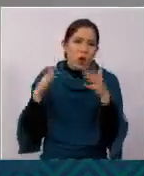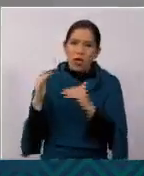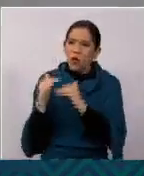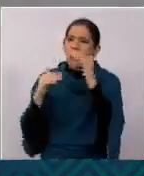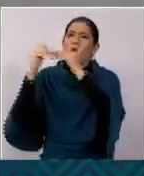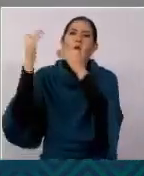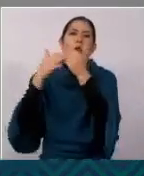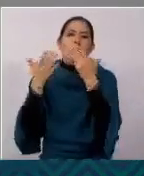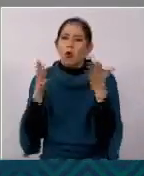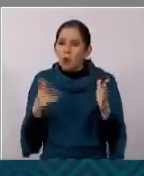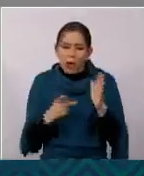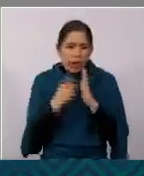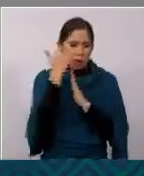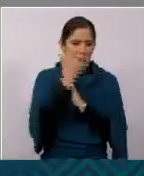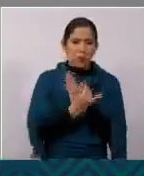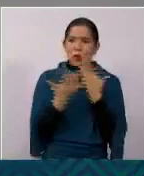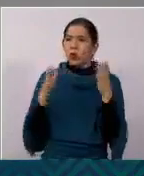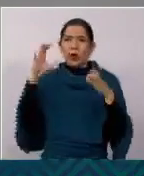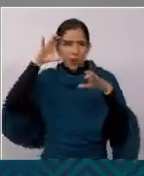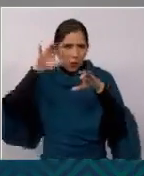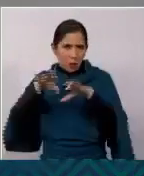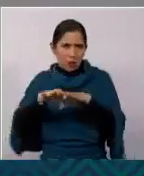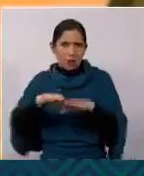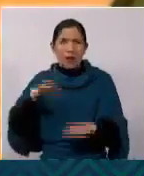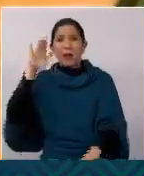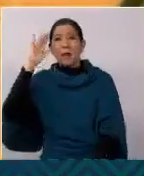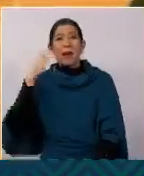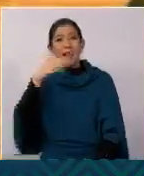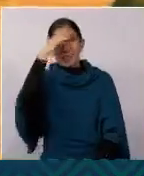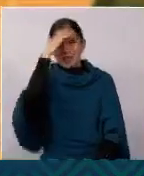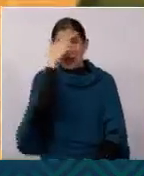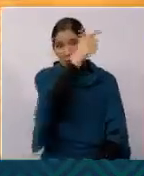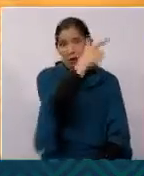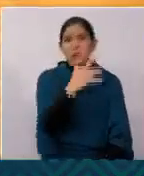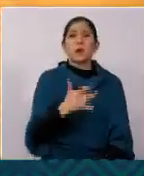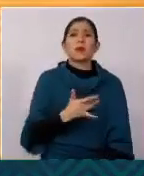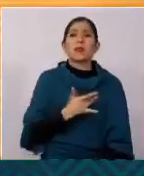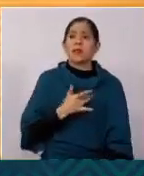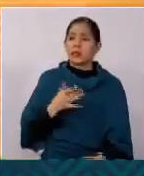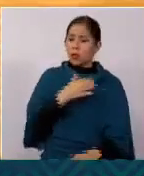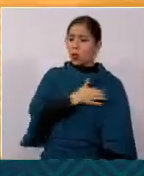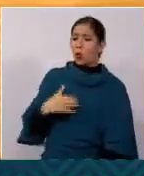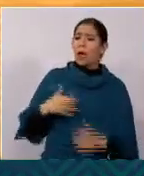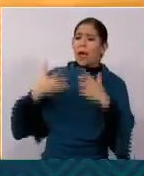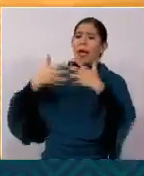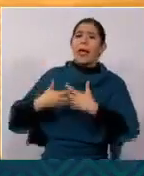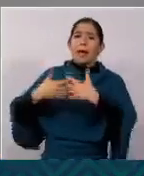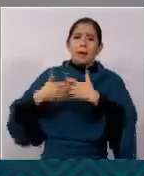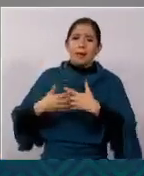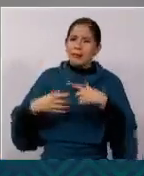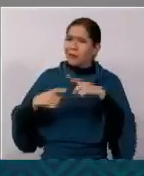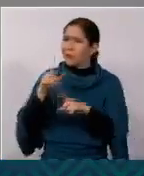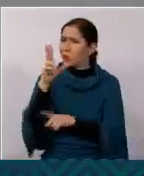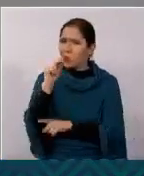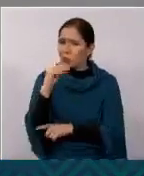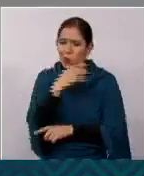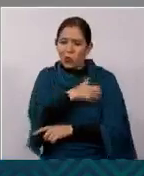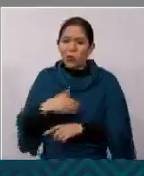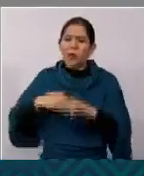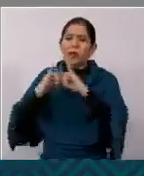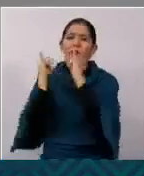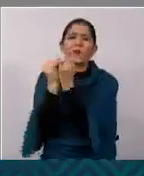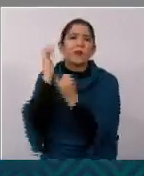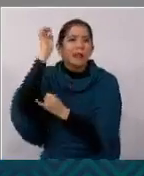cree de que se está manejando una empresa cuando en realidad es una institución pública donde la gente le ha dado el voto de confianza y él no